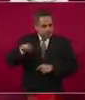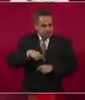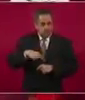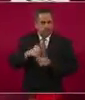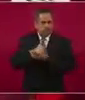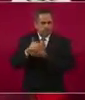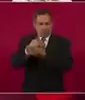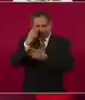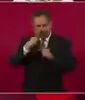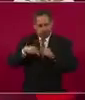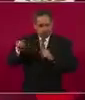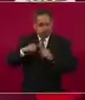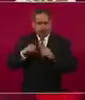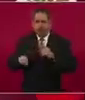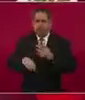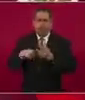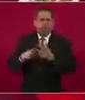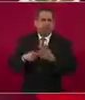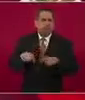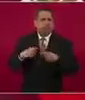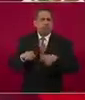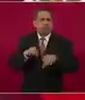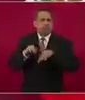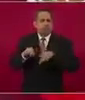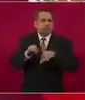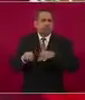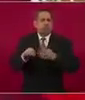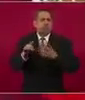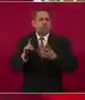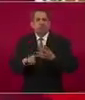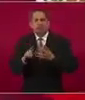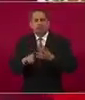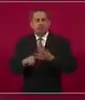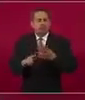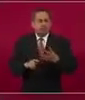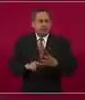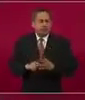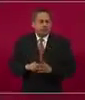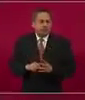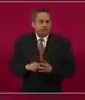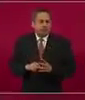Ciudad de México, y tienen trabajo en